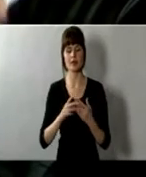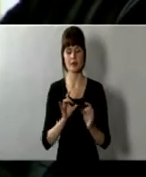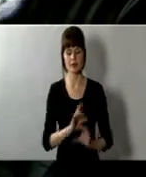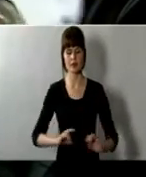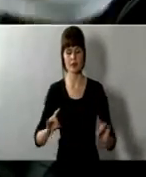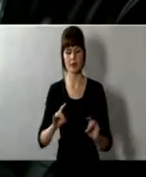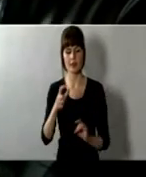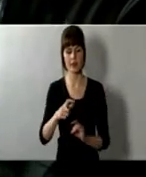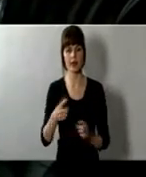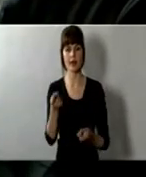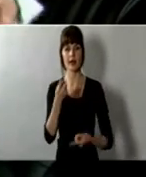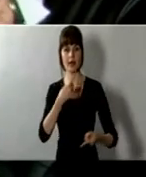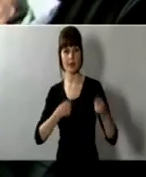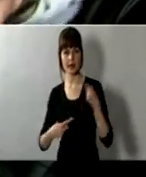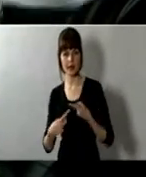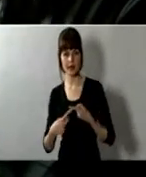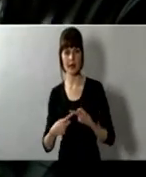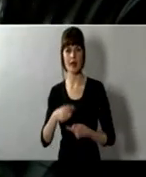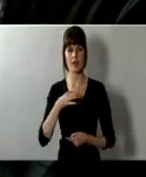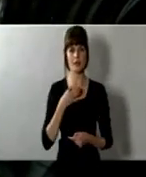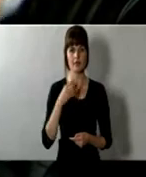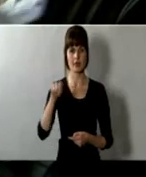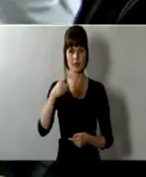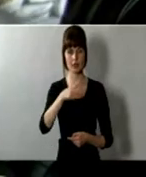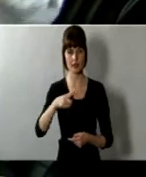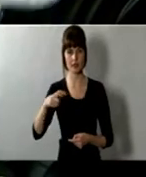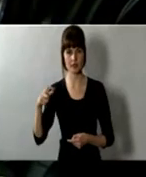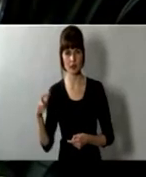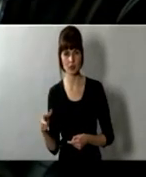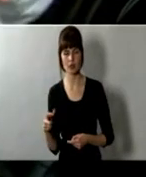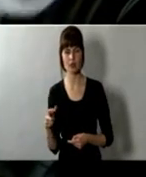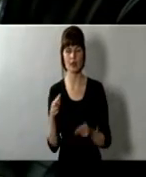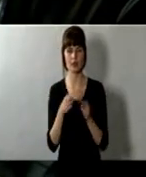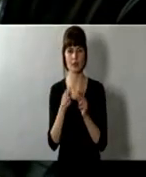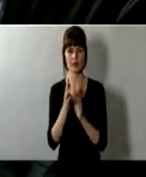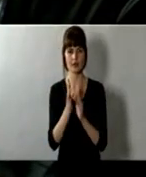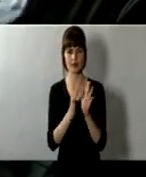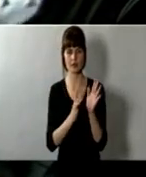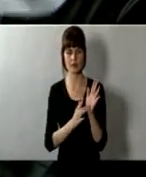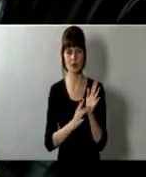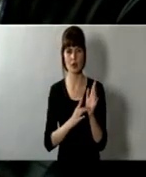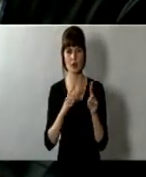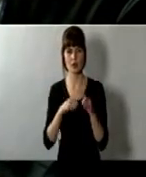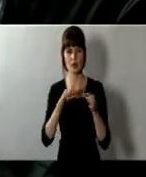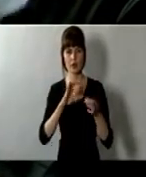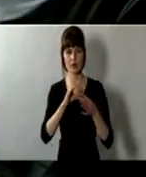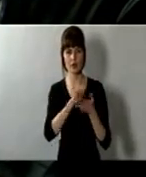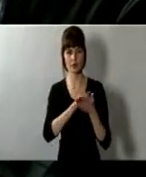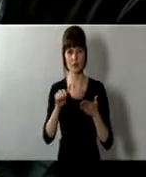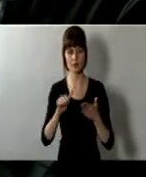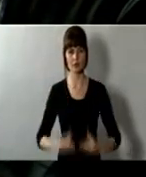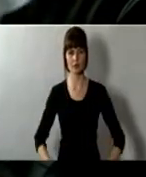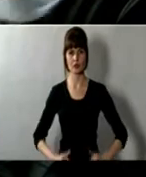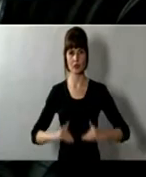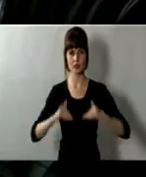Esa sal Volvés Volvés sal Insípida Volvélala En sal Que sirve Para sazonar A través de tu Espíritu Santo Señor Llena